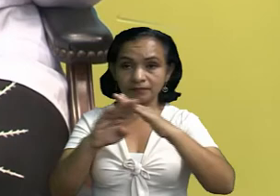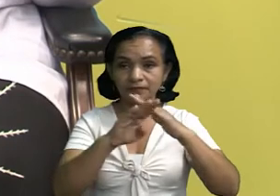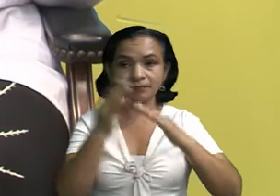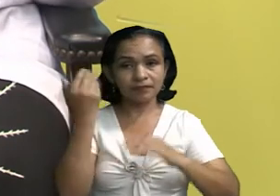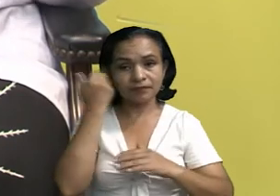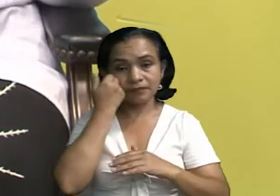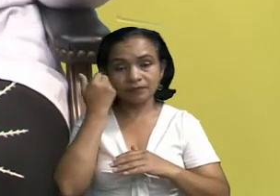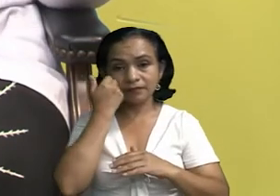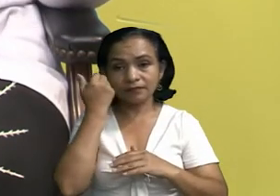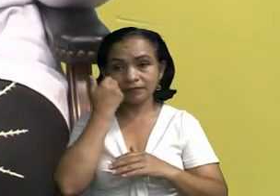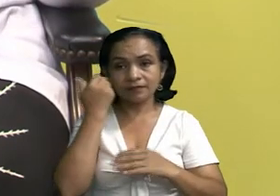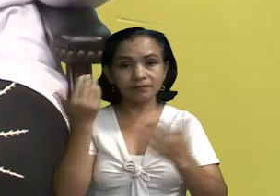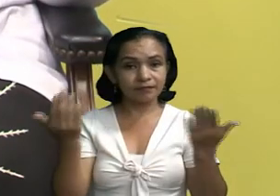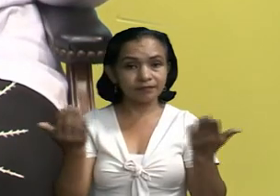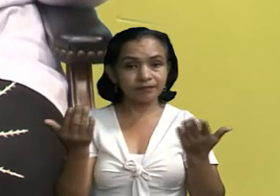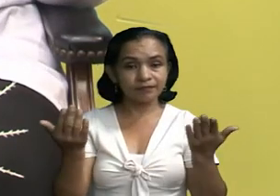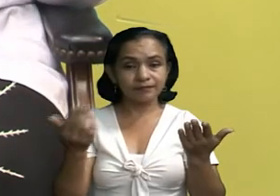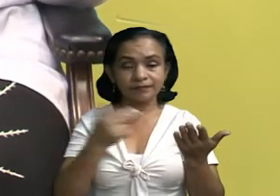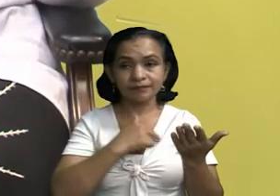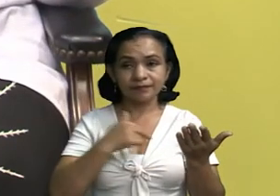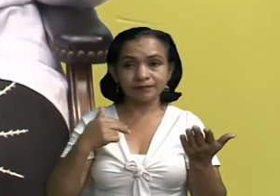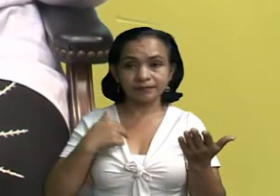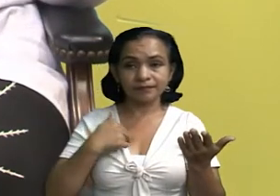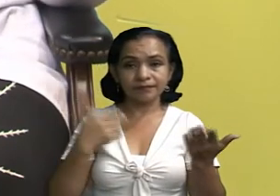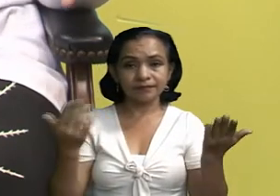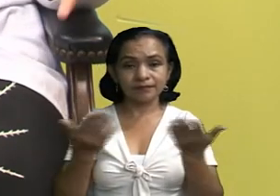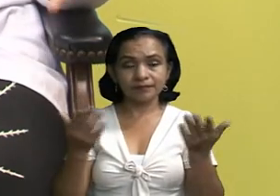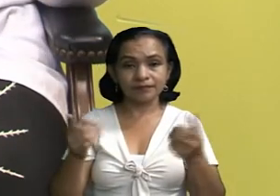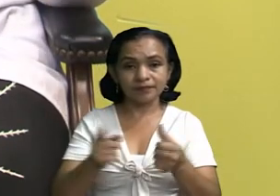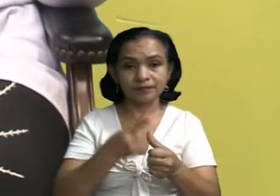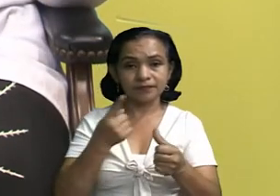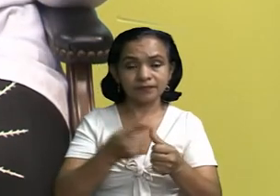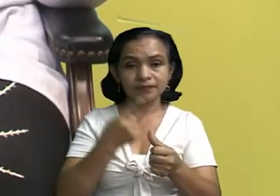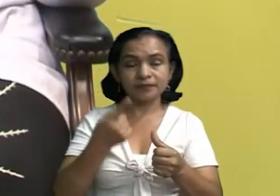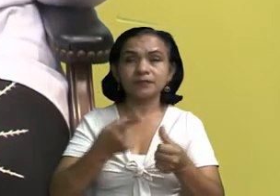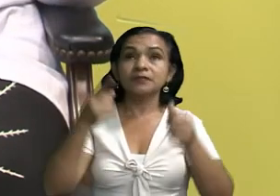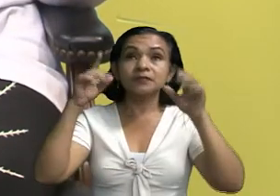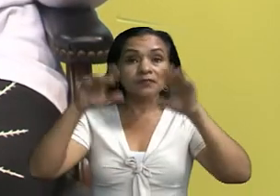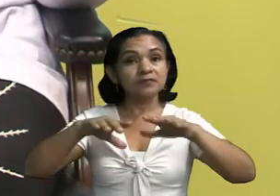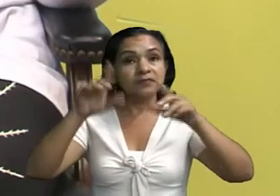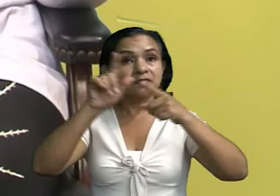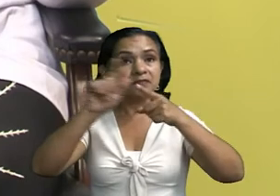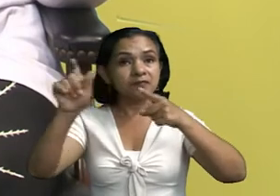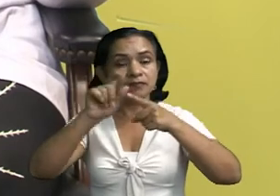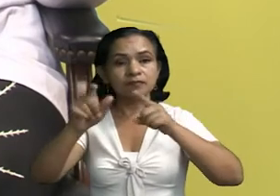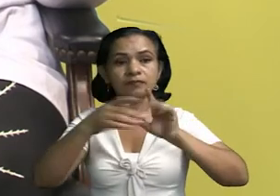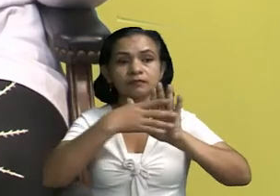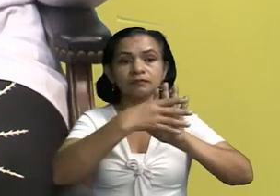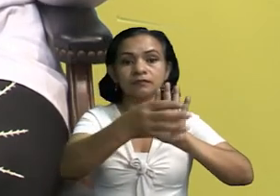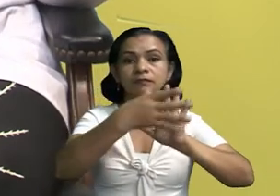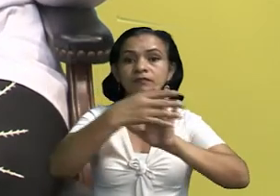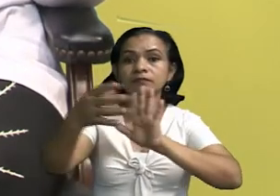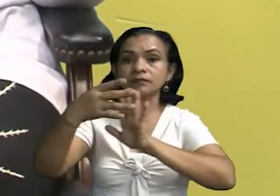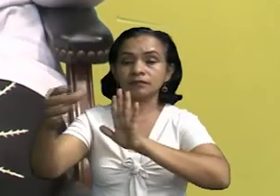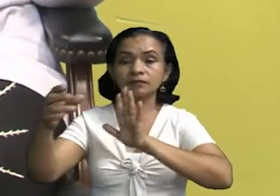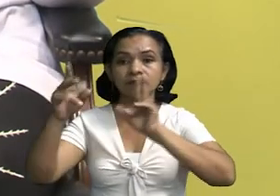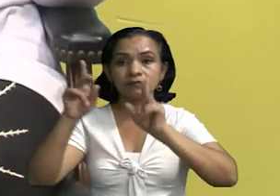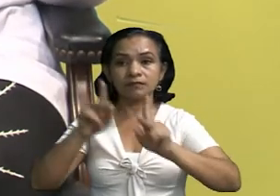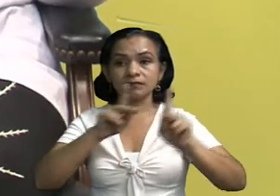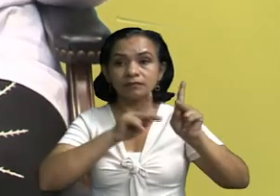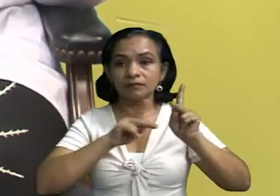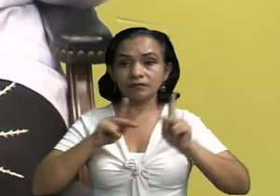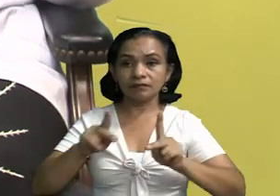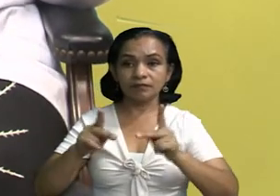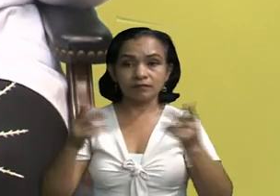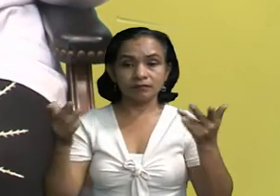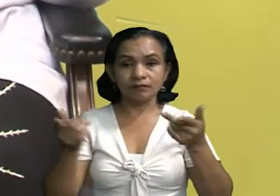infección, porque las infecciones están dadas primero por la época del año, por el brote que surja, porque eso nosotros no